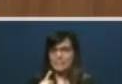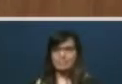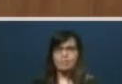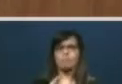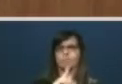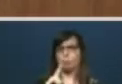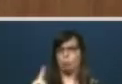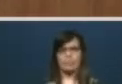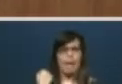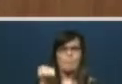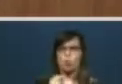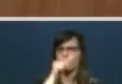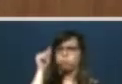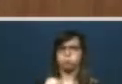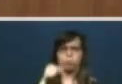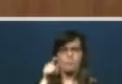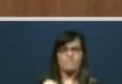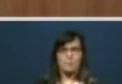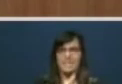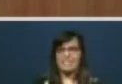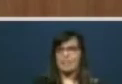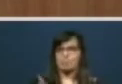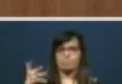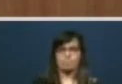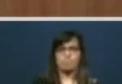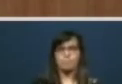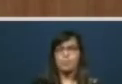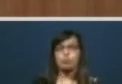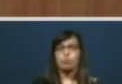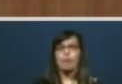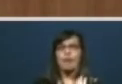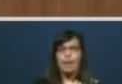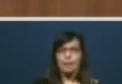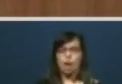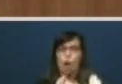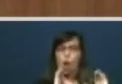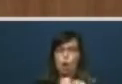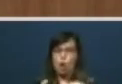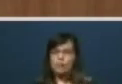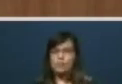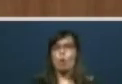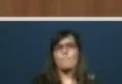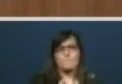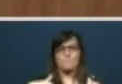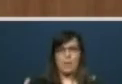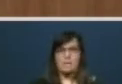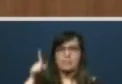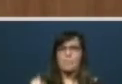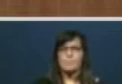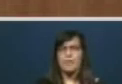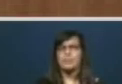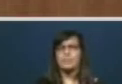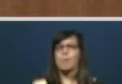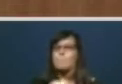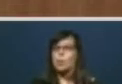inmediato a las familias con mayores necesidades para ello la ley ha ampliado los colectivos de especial protección ha simplificado el régimen de las viviendas de protección pública